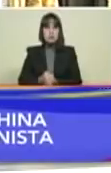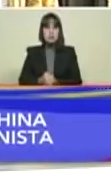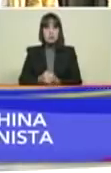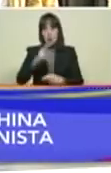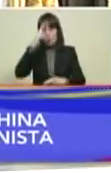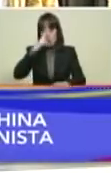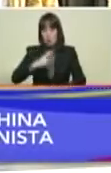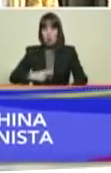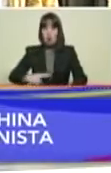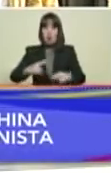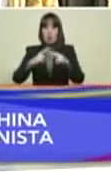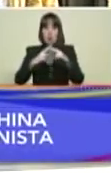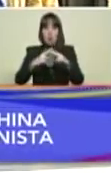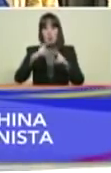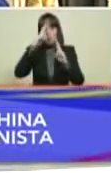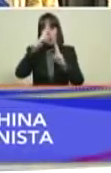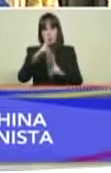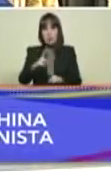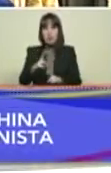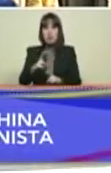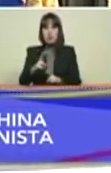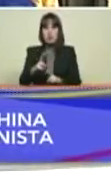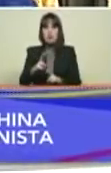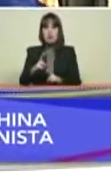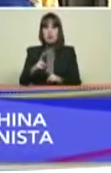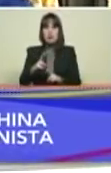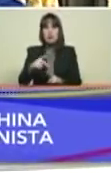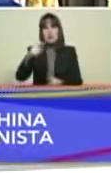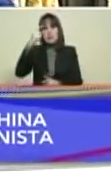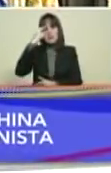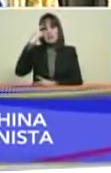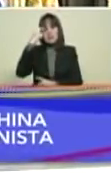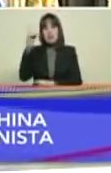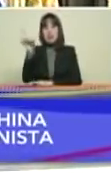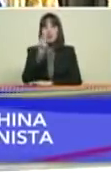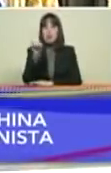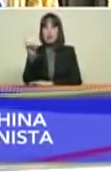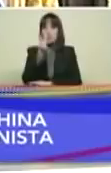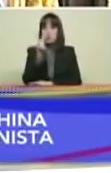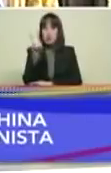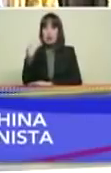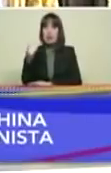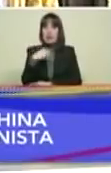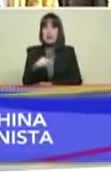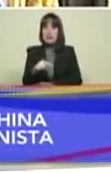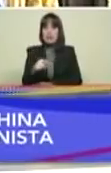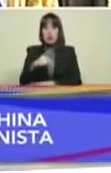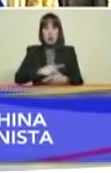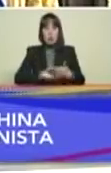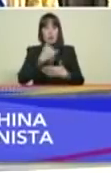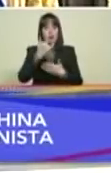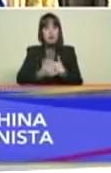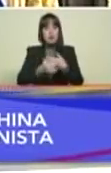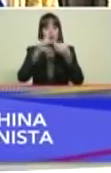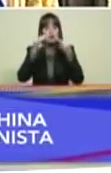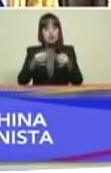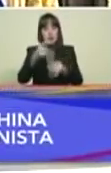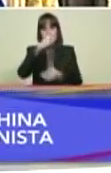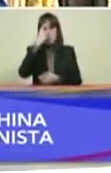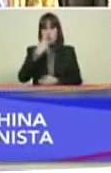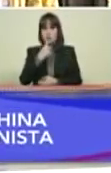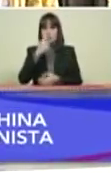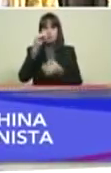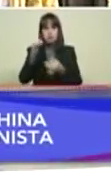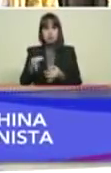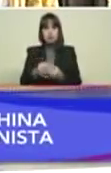prestigio, un respeto. Se sabe que Venezuela tiene un proyecto serio de patria, de país. Se sabe que